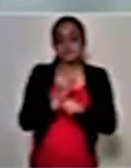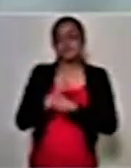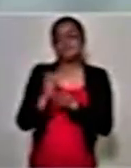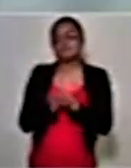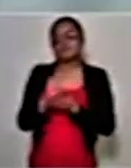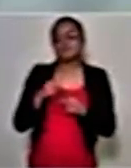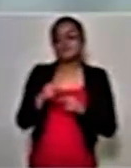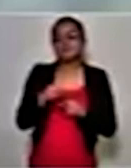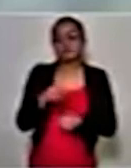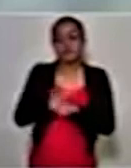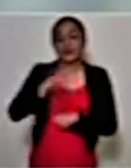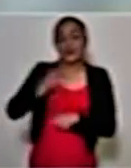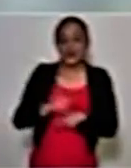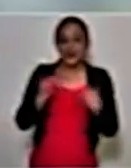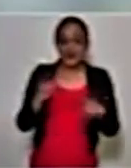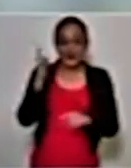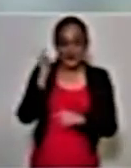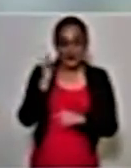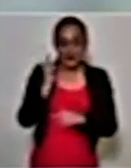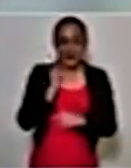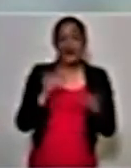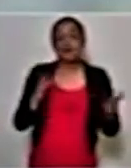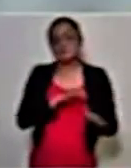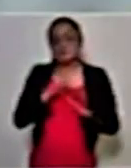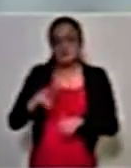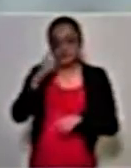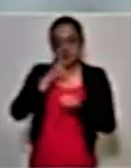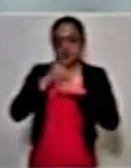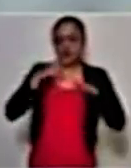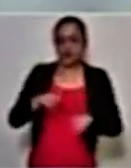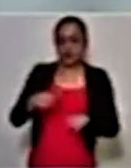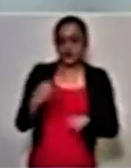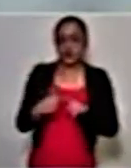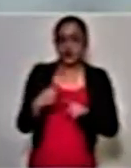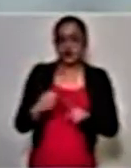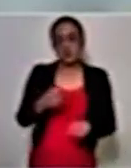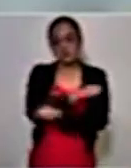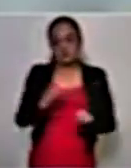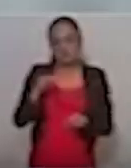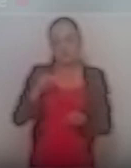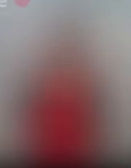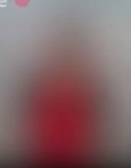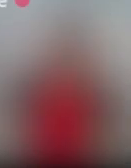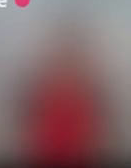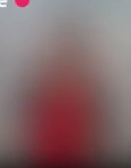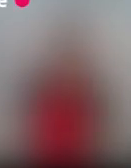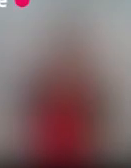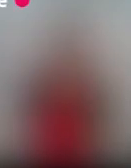el transcurso del día de hoy. Eso es en cuanto a información del siniestro de San Pablo.